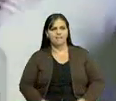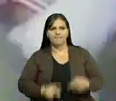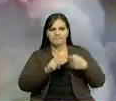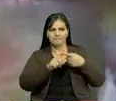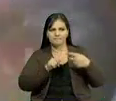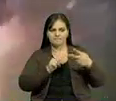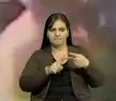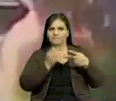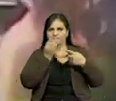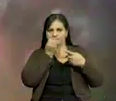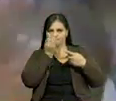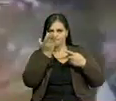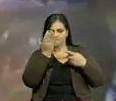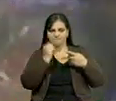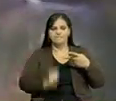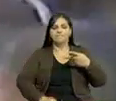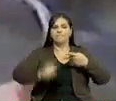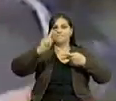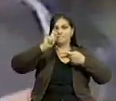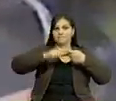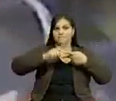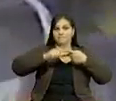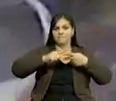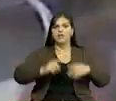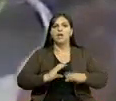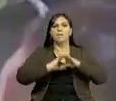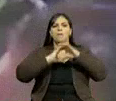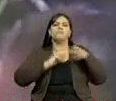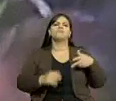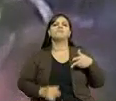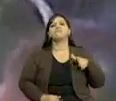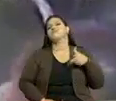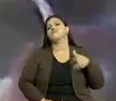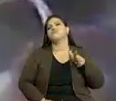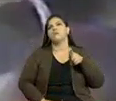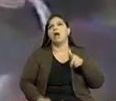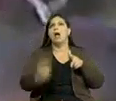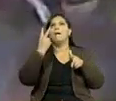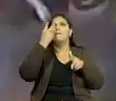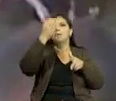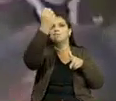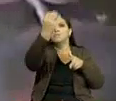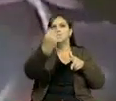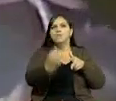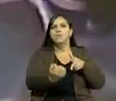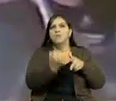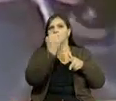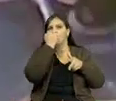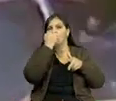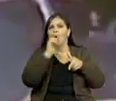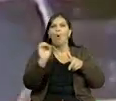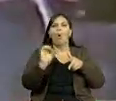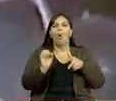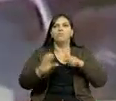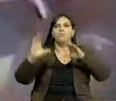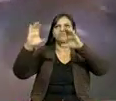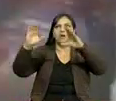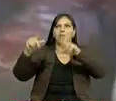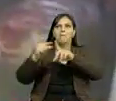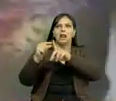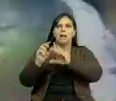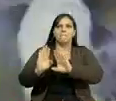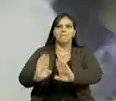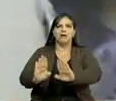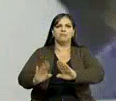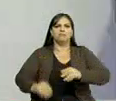Y la otra, quizás la más común que por estos días se escucha, la delincuencia. Justamente aquí un video de lo que ocurre al interior